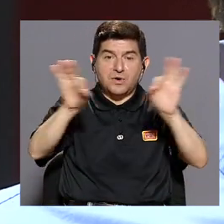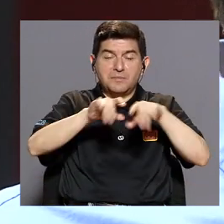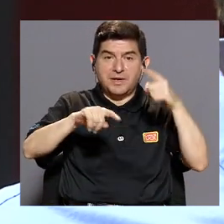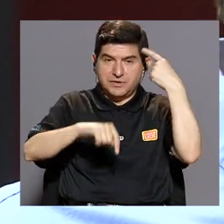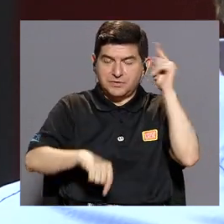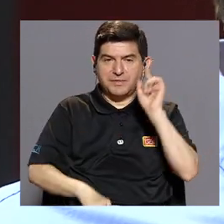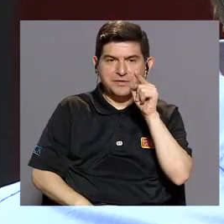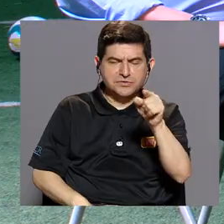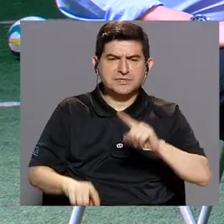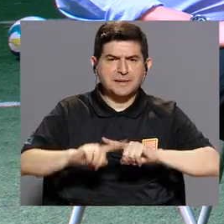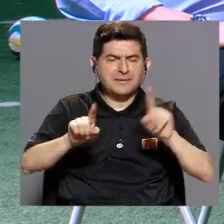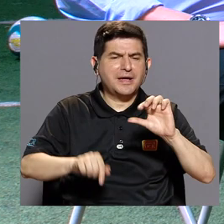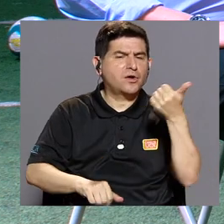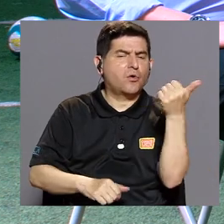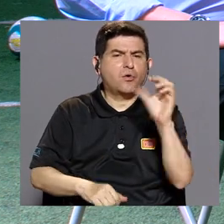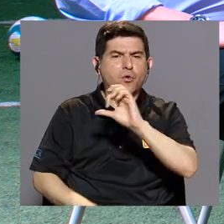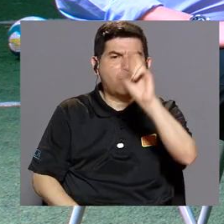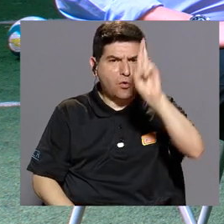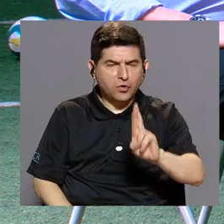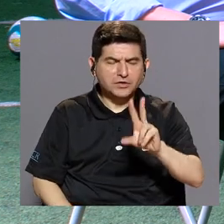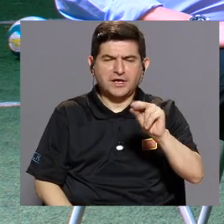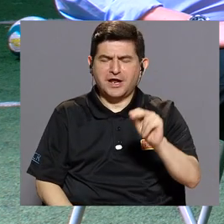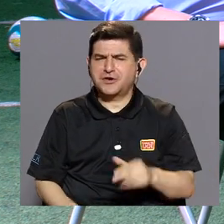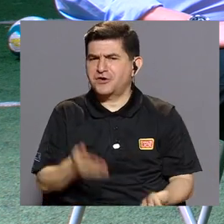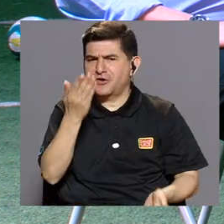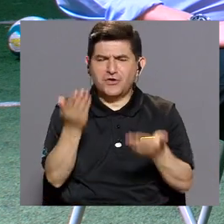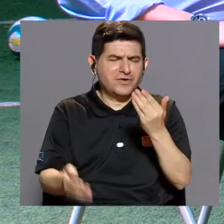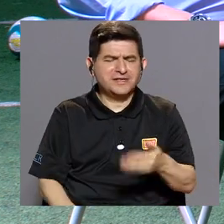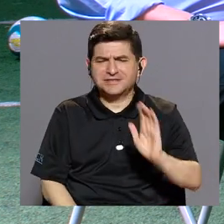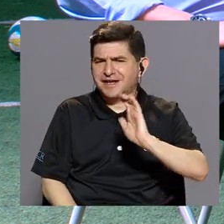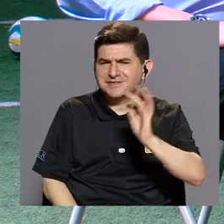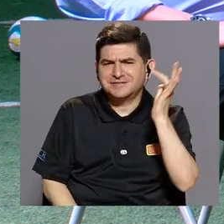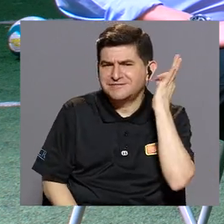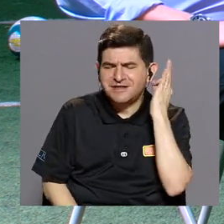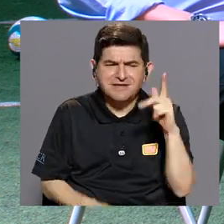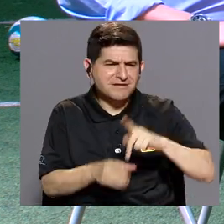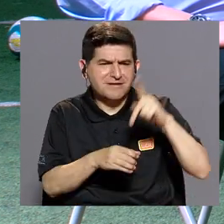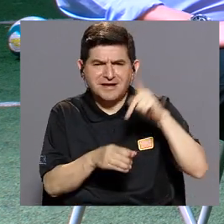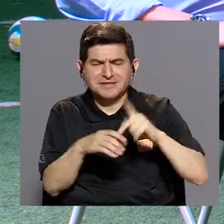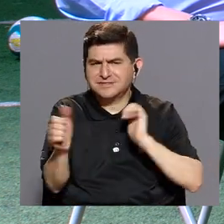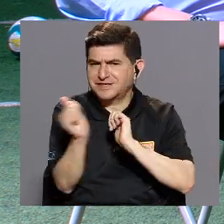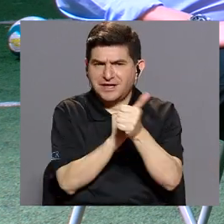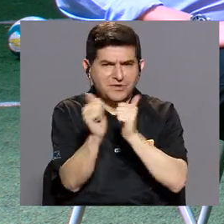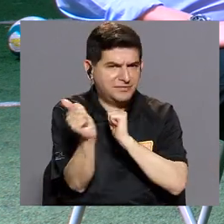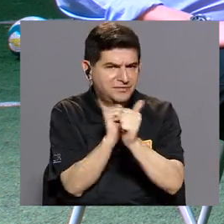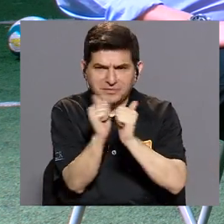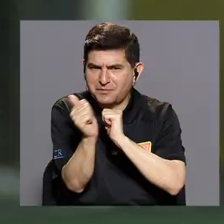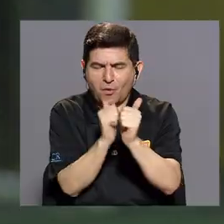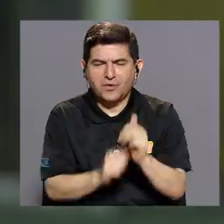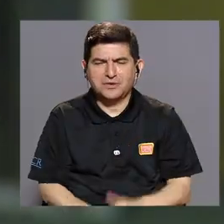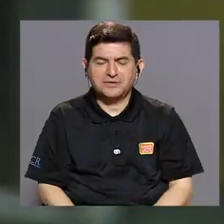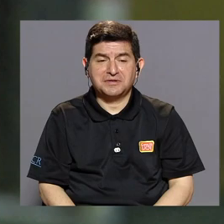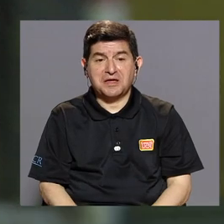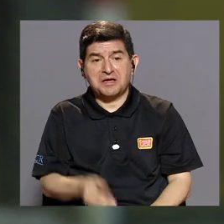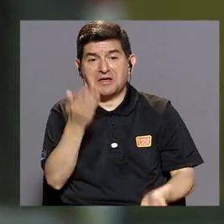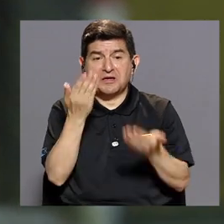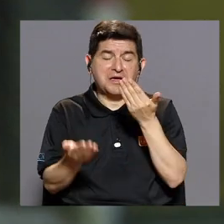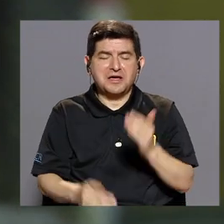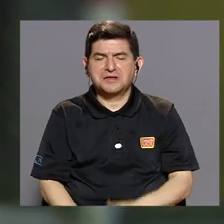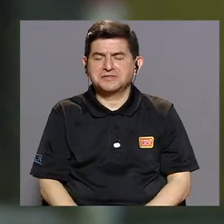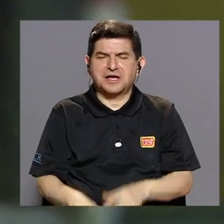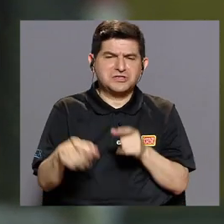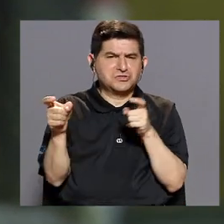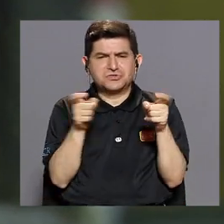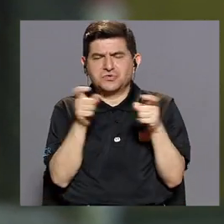pero también era otra Costa Rica, donde tal vez no acostumbrábamos a ver tantas niñas involucradas en un deporte que habían reinado